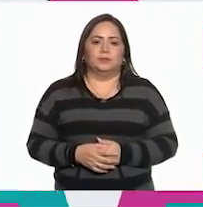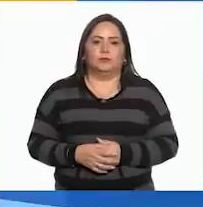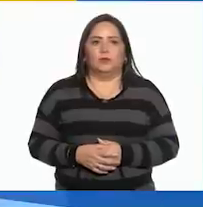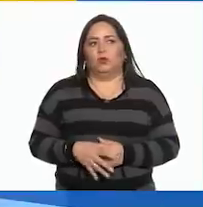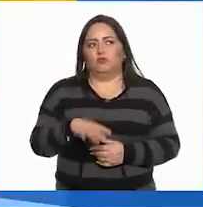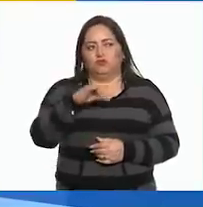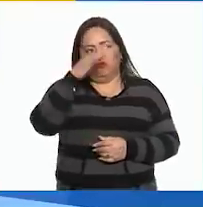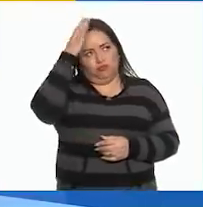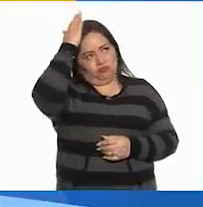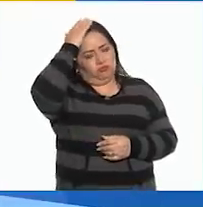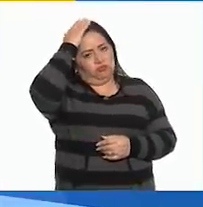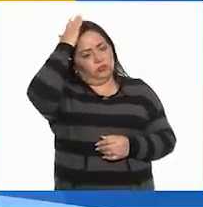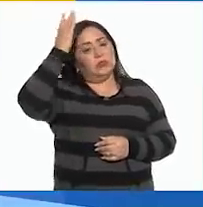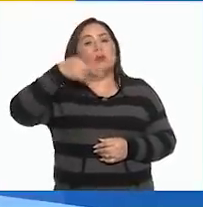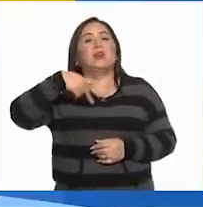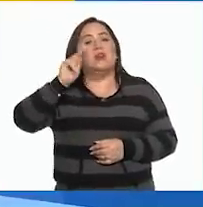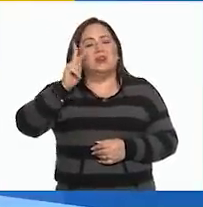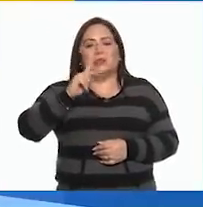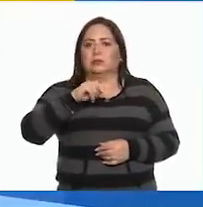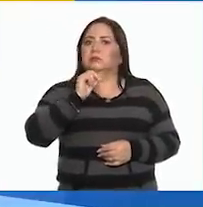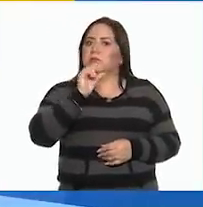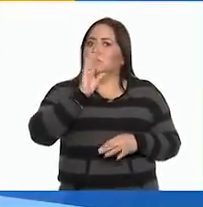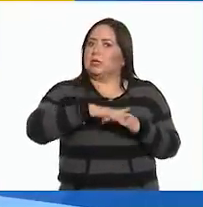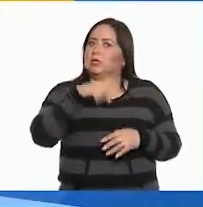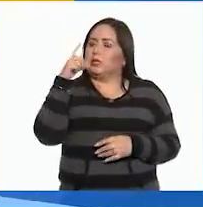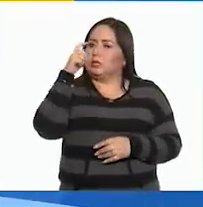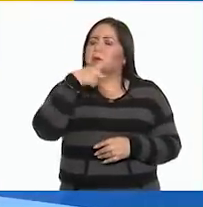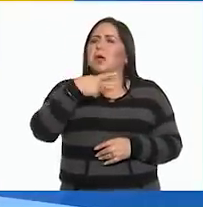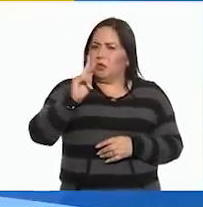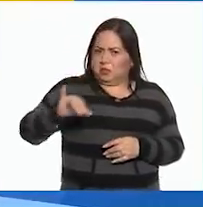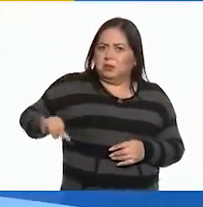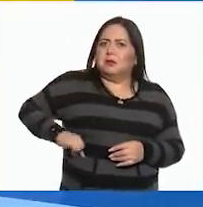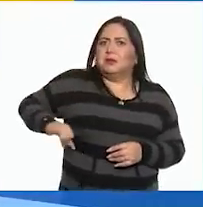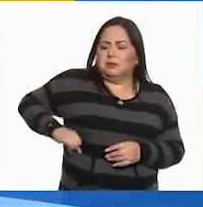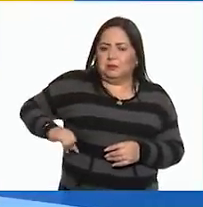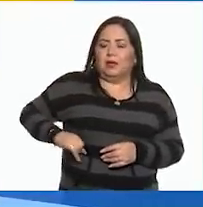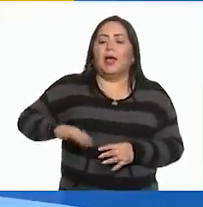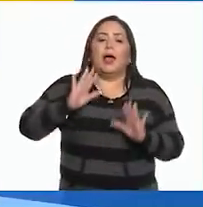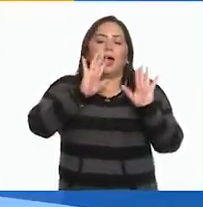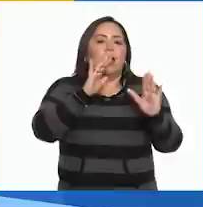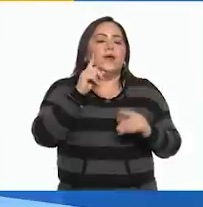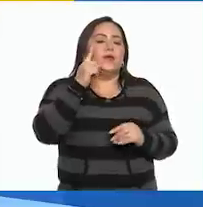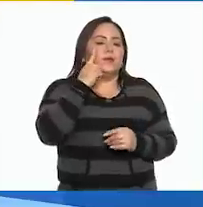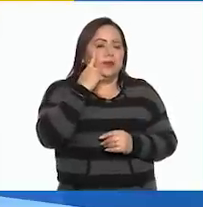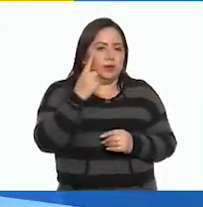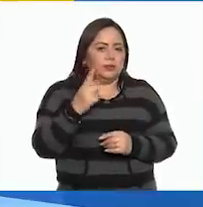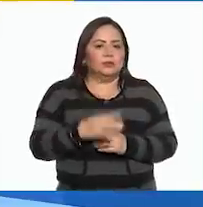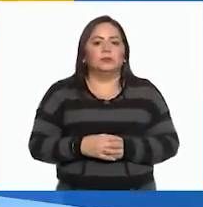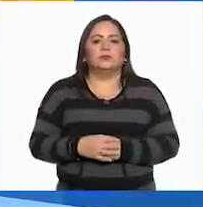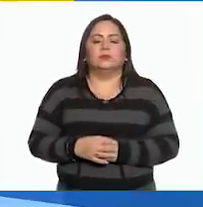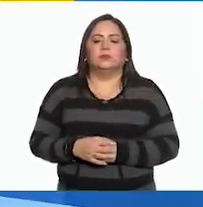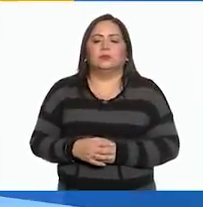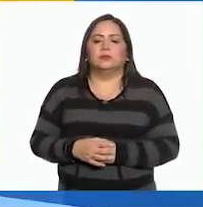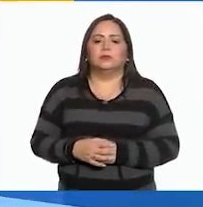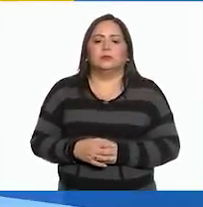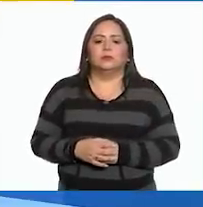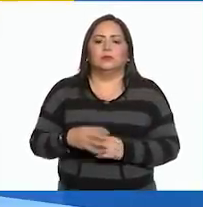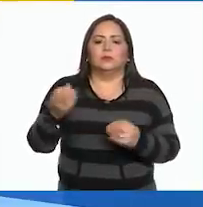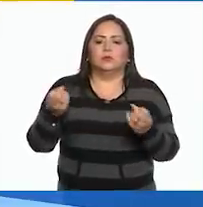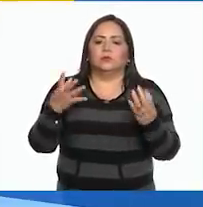Uf, cada vez los desafíos están siendo más interesantes. A ver, pues vamos a contar